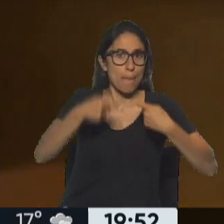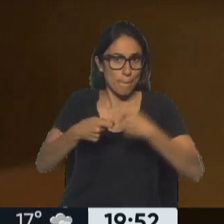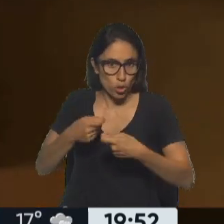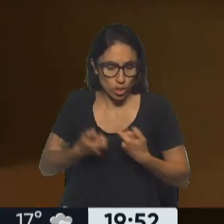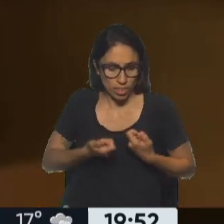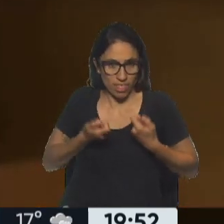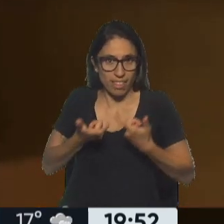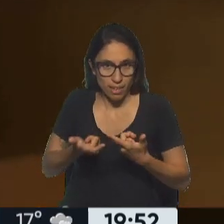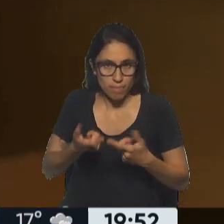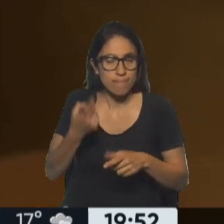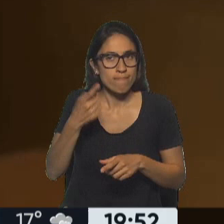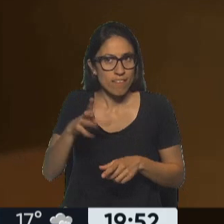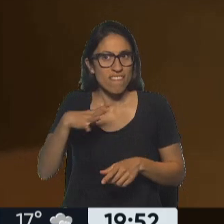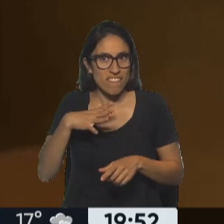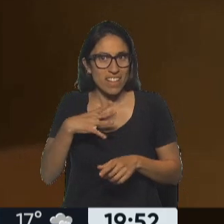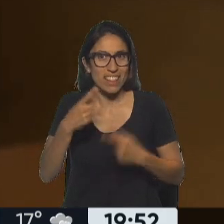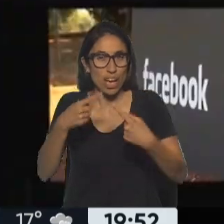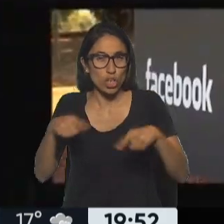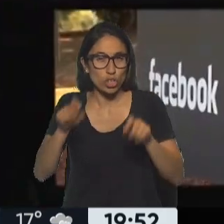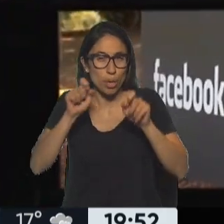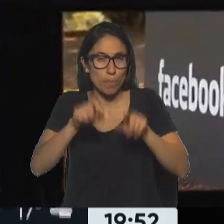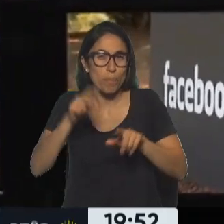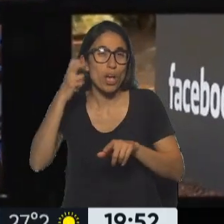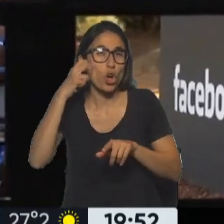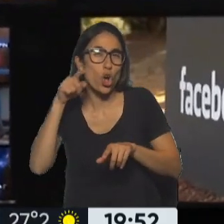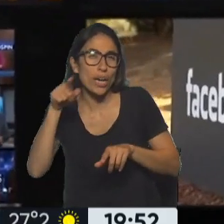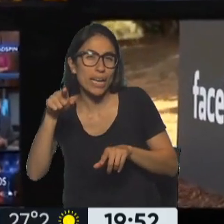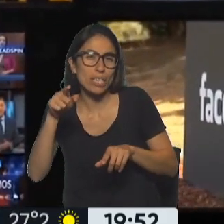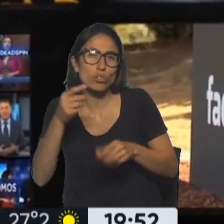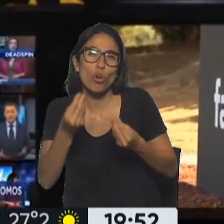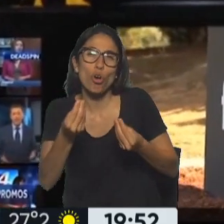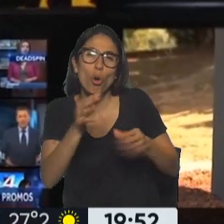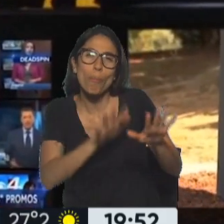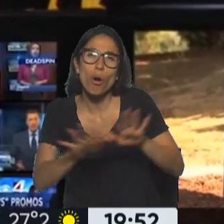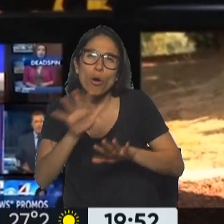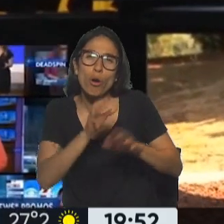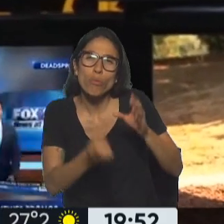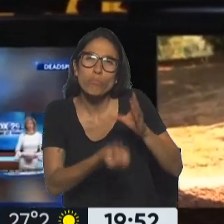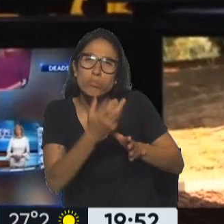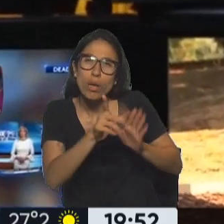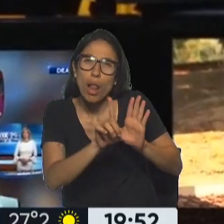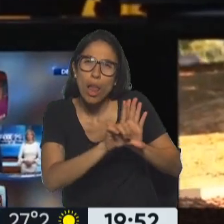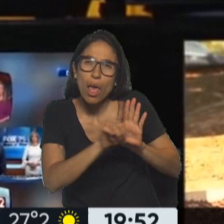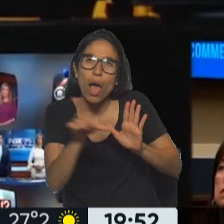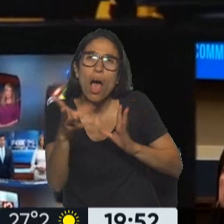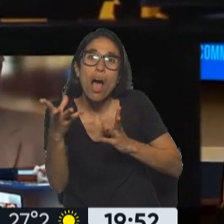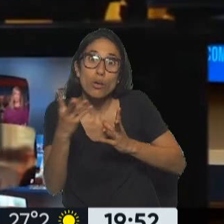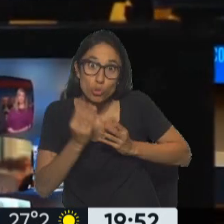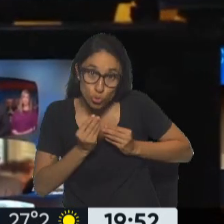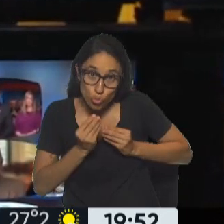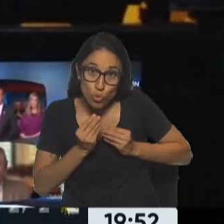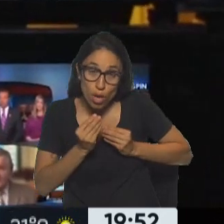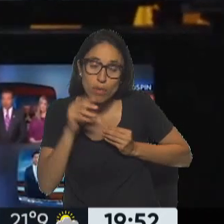propias de laburo que se hace en congreso de Cómo armar una ley yo nunca había armado una ley ellos me ayudaron así que dentro de poco